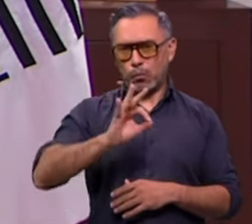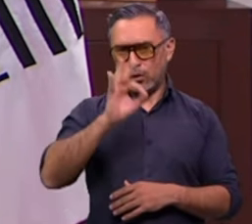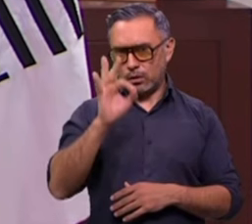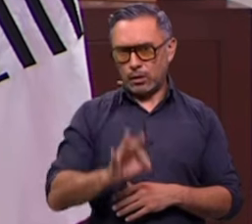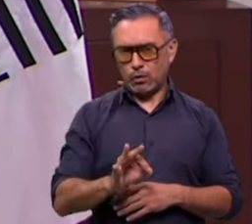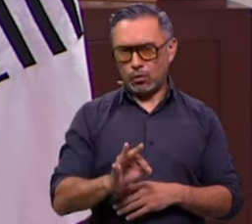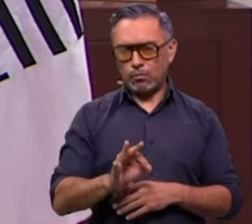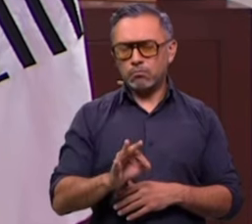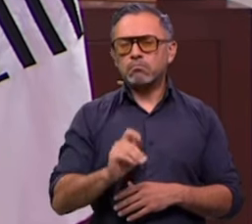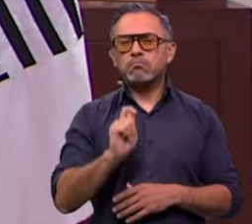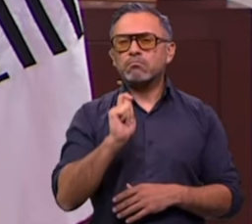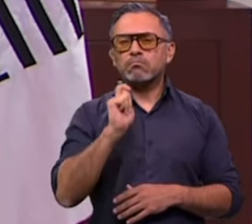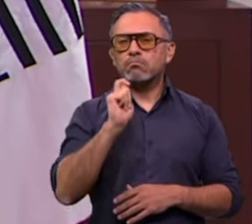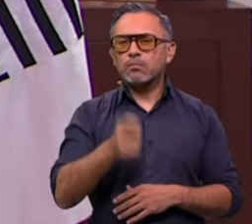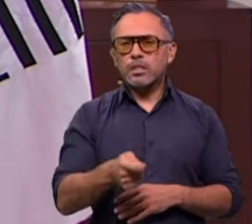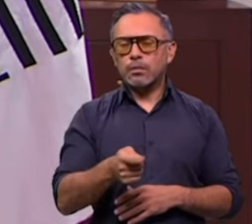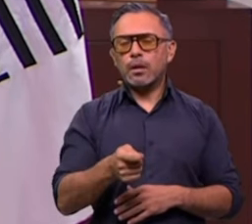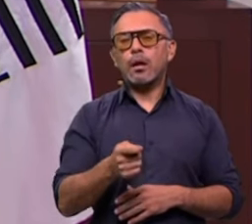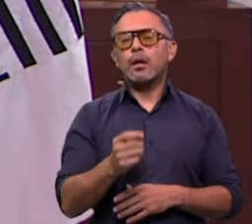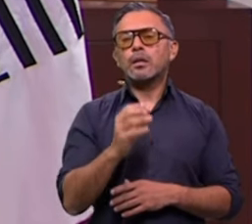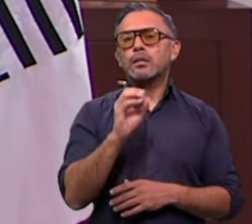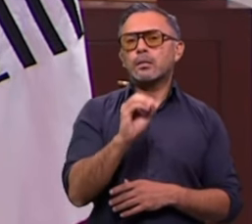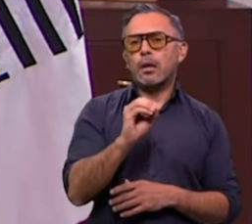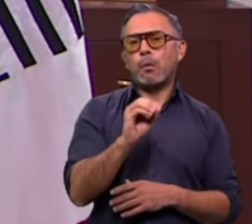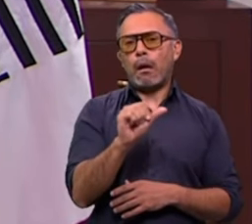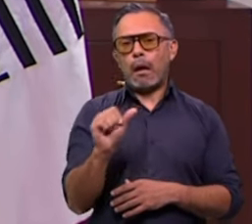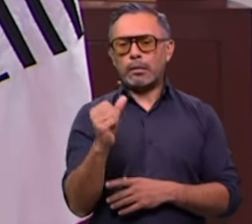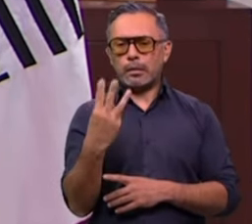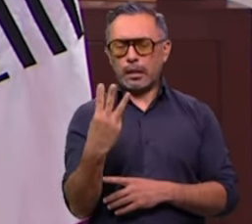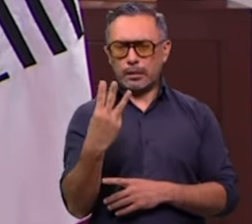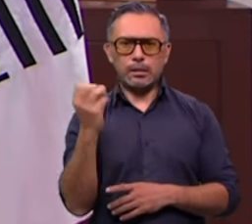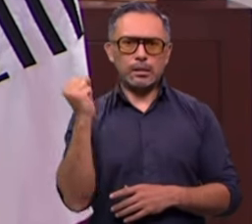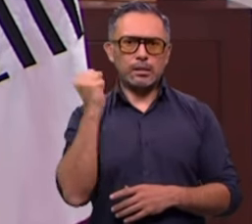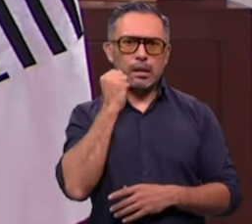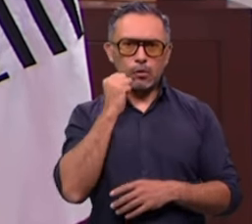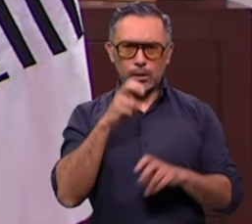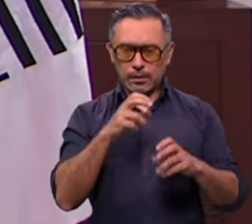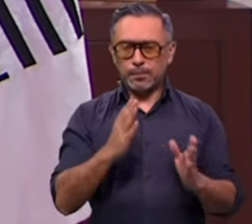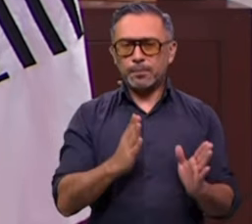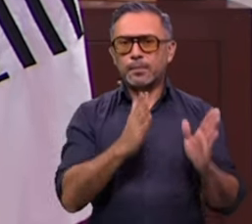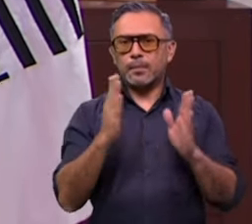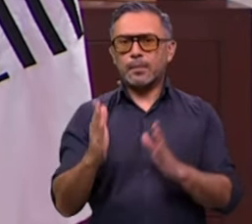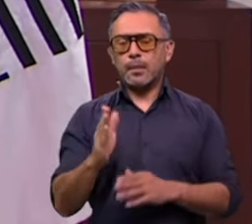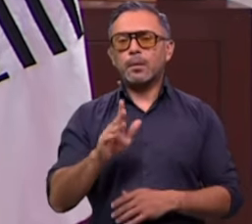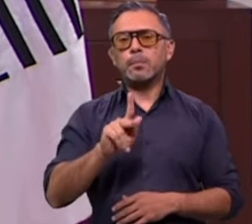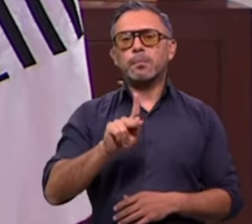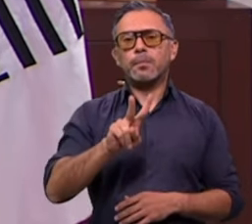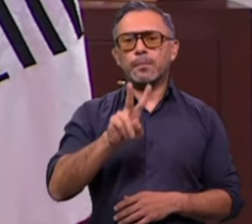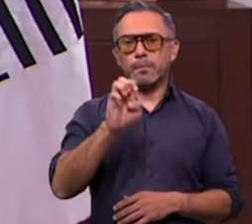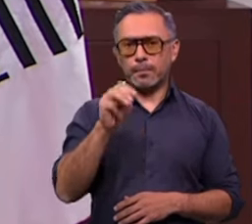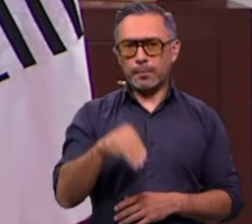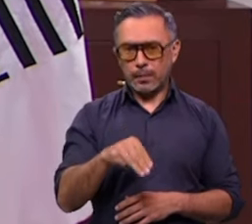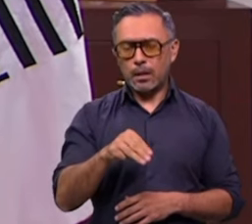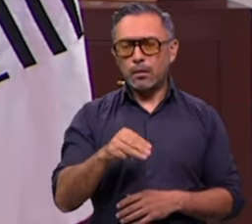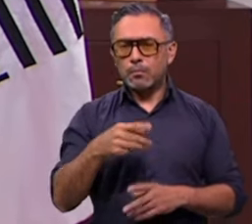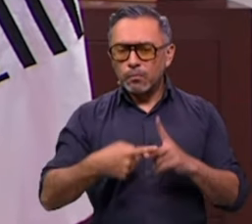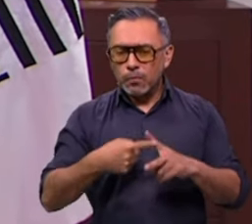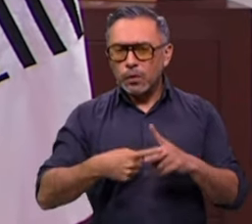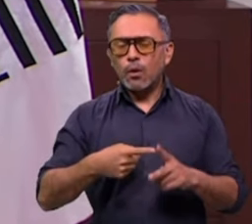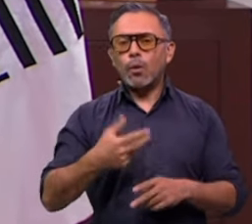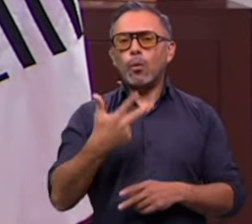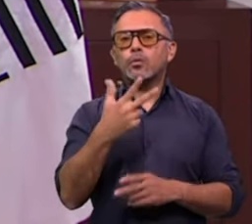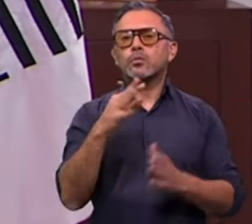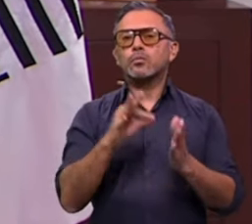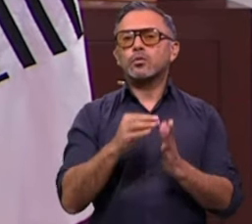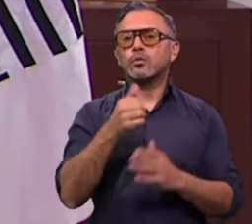que representa entre 0 y 3 senadurías. Partido Verde Ecologista de México, entre